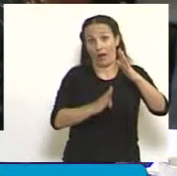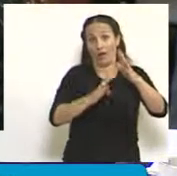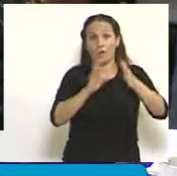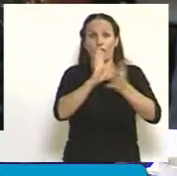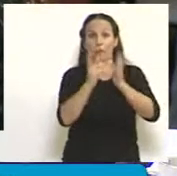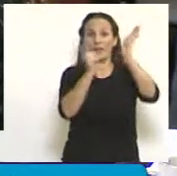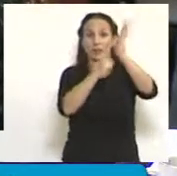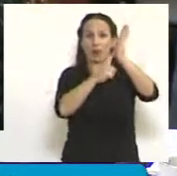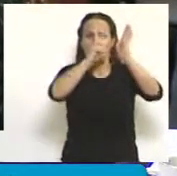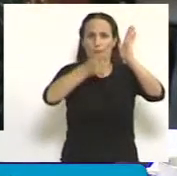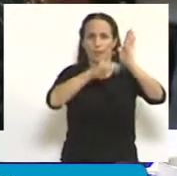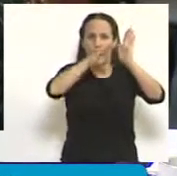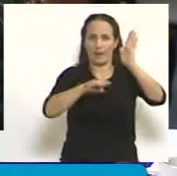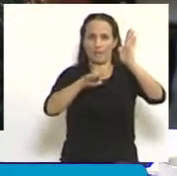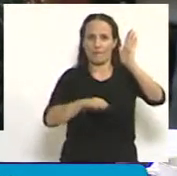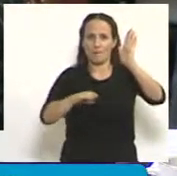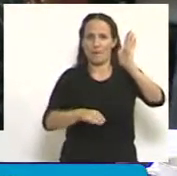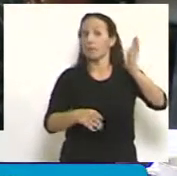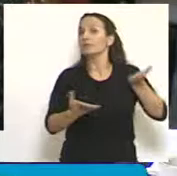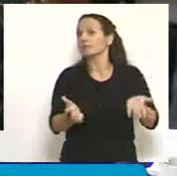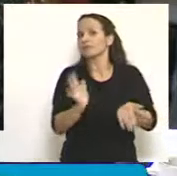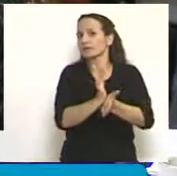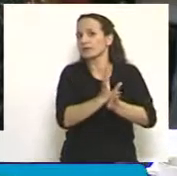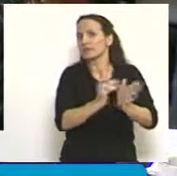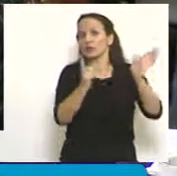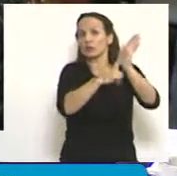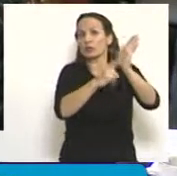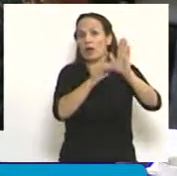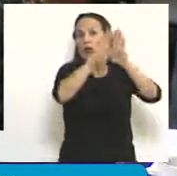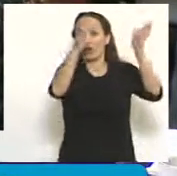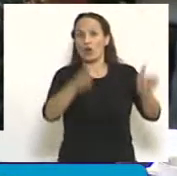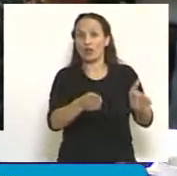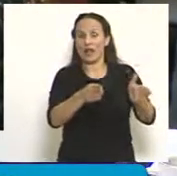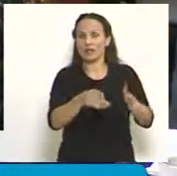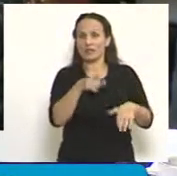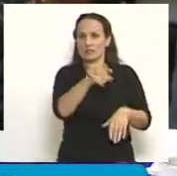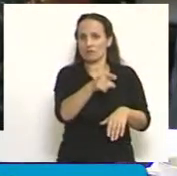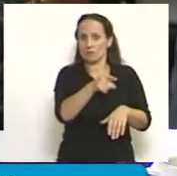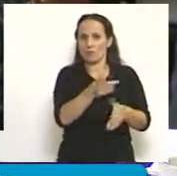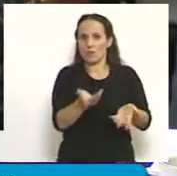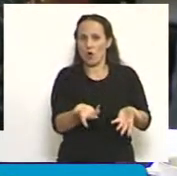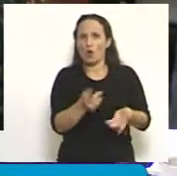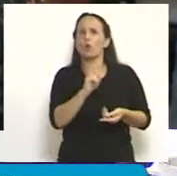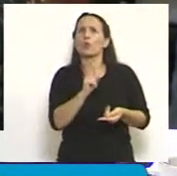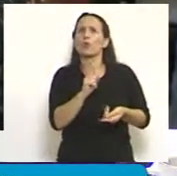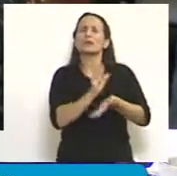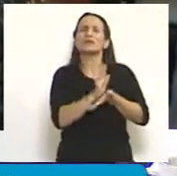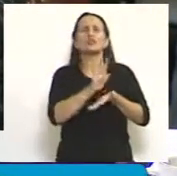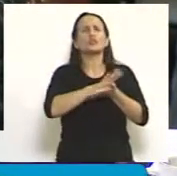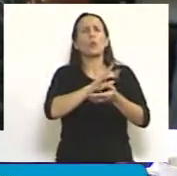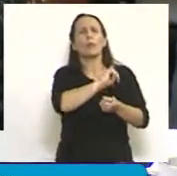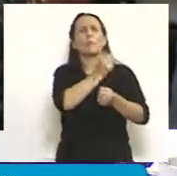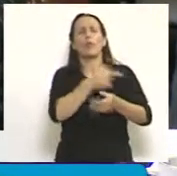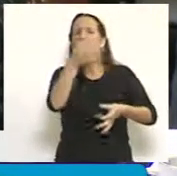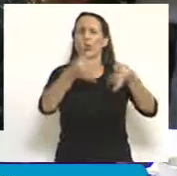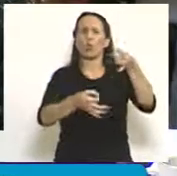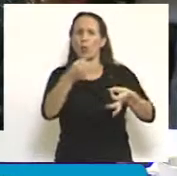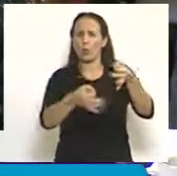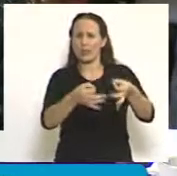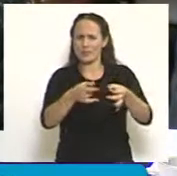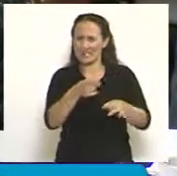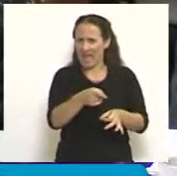subrogancia, hagamos absolutamente de todo esto el blindaje para evitar que la